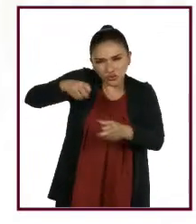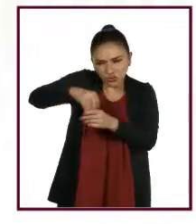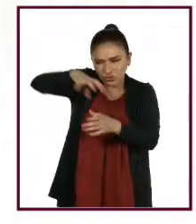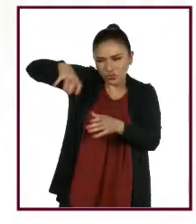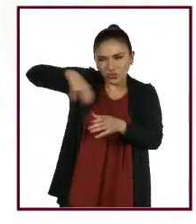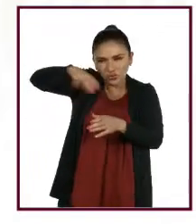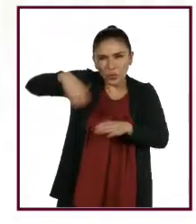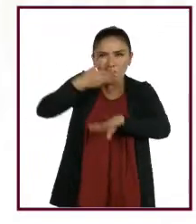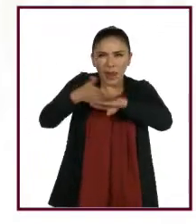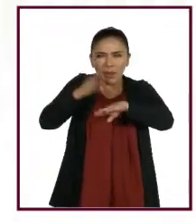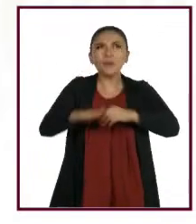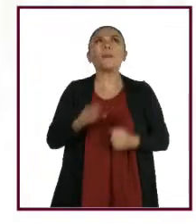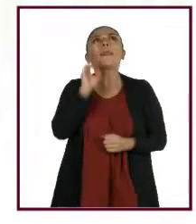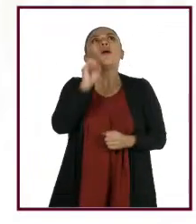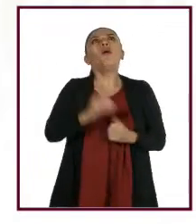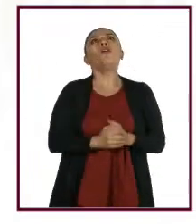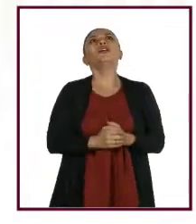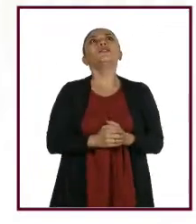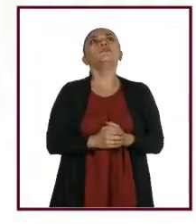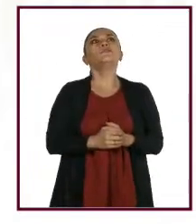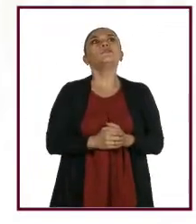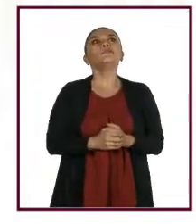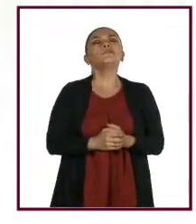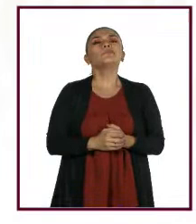tipo de